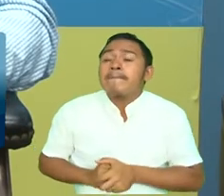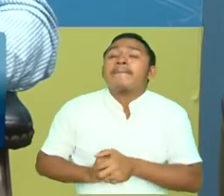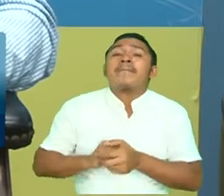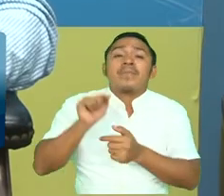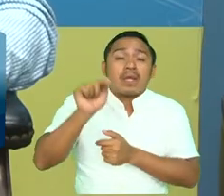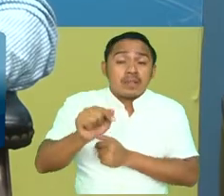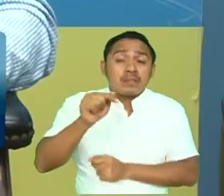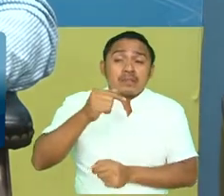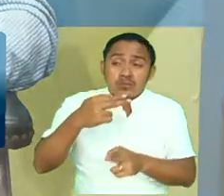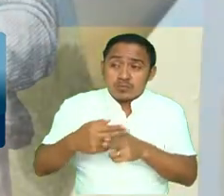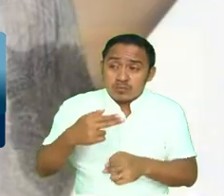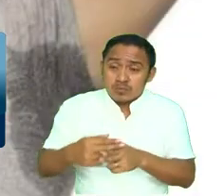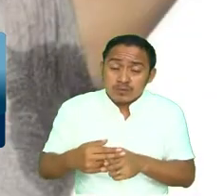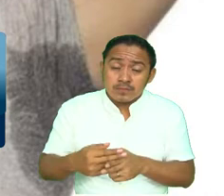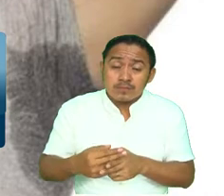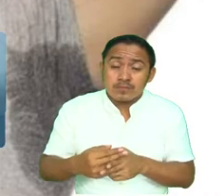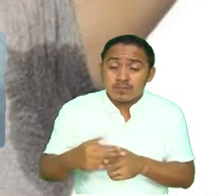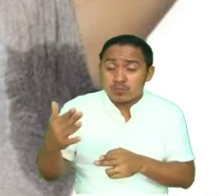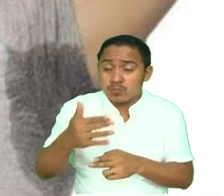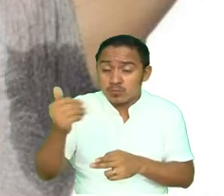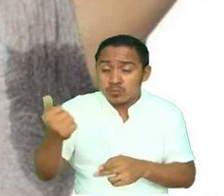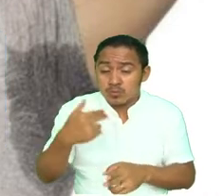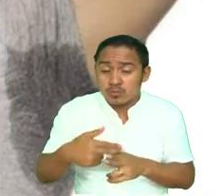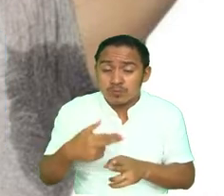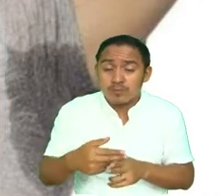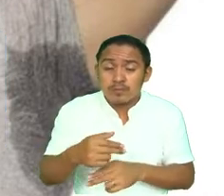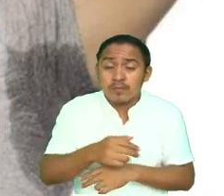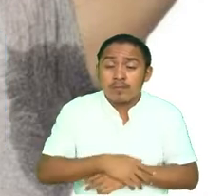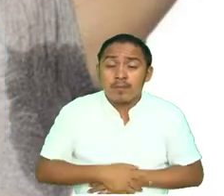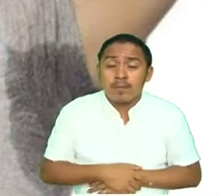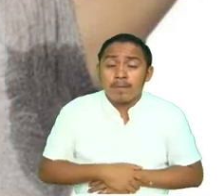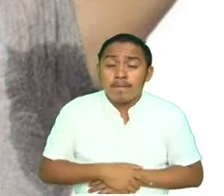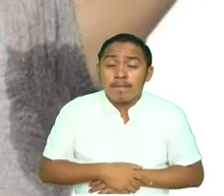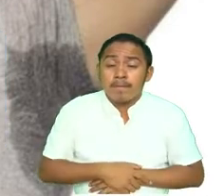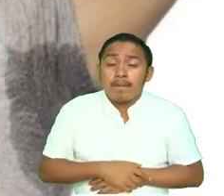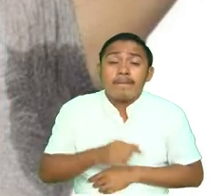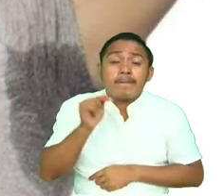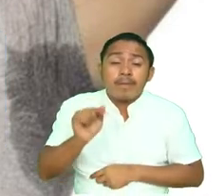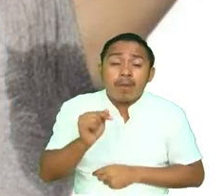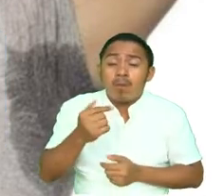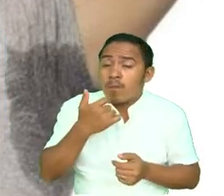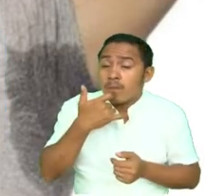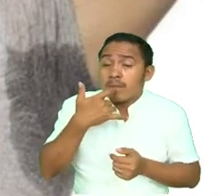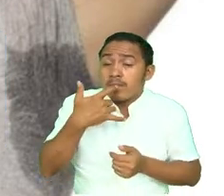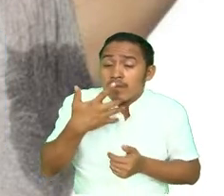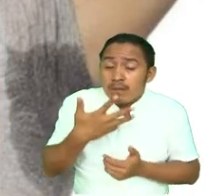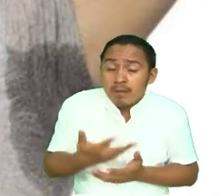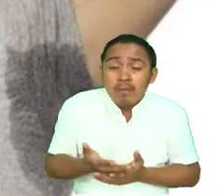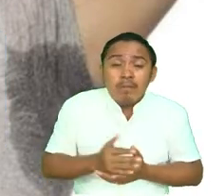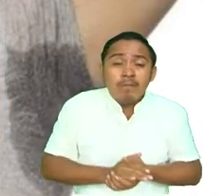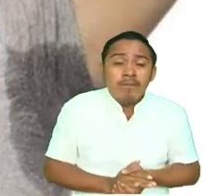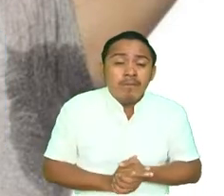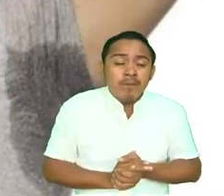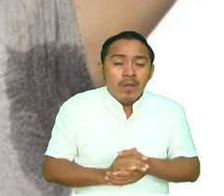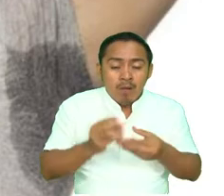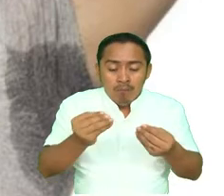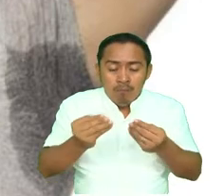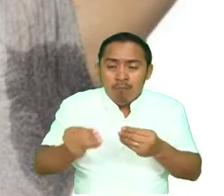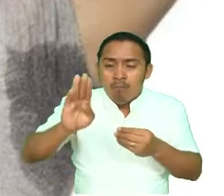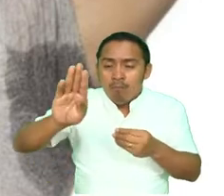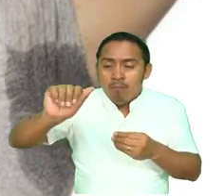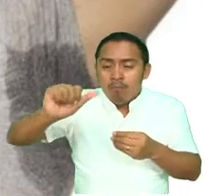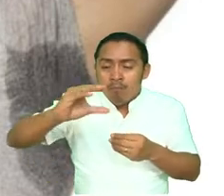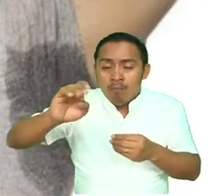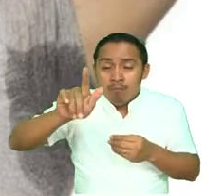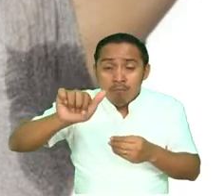otro término que es la bromidrosis, es el mal olor. Eso generalmente lo causan las bacterias que nosotros como